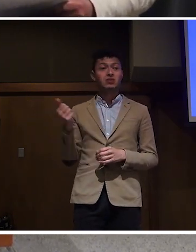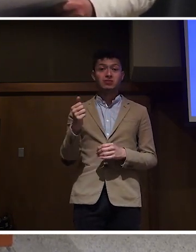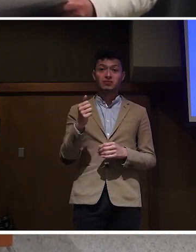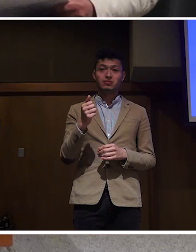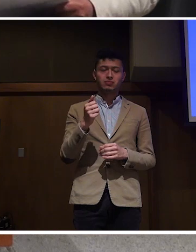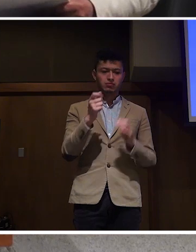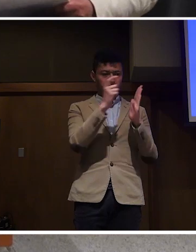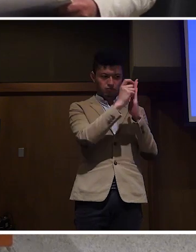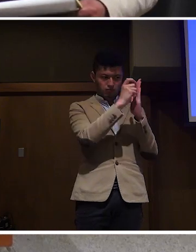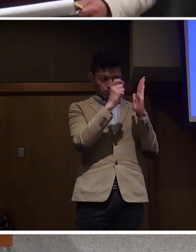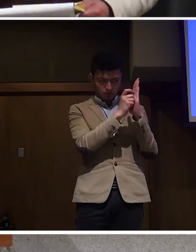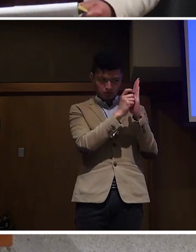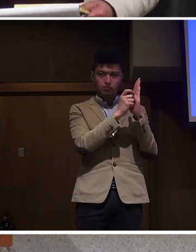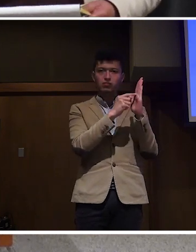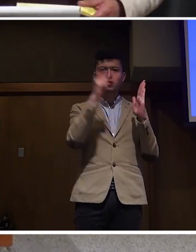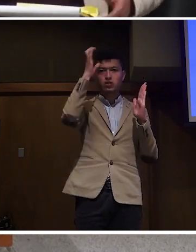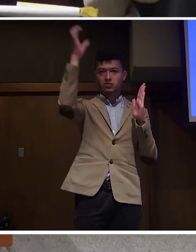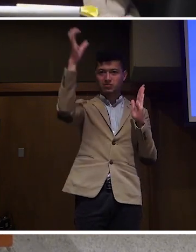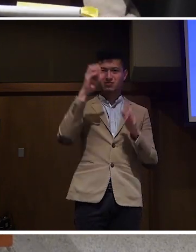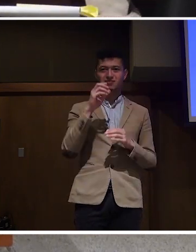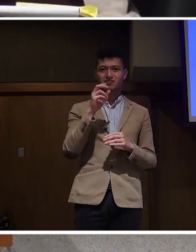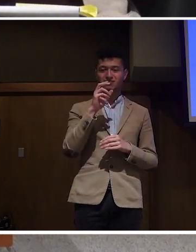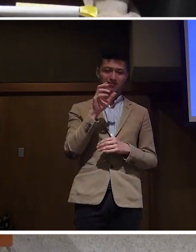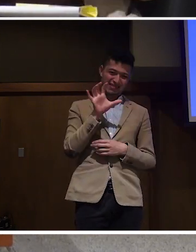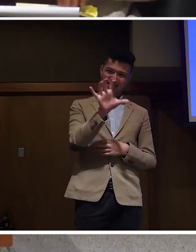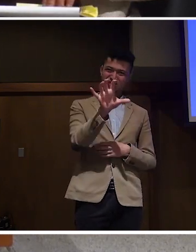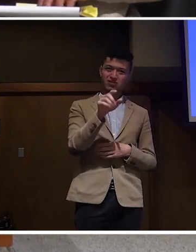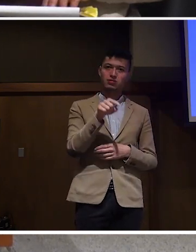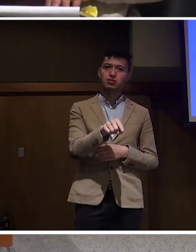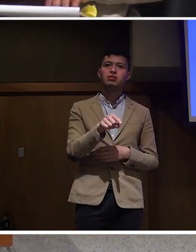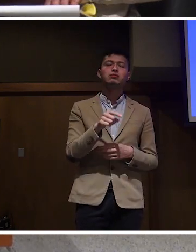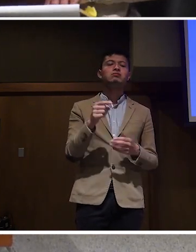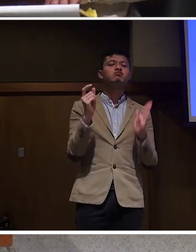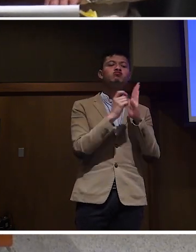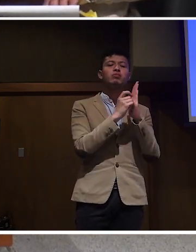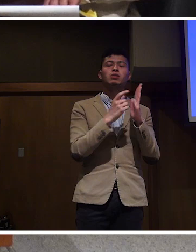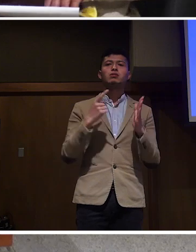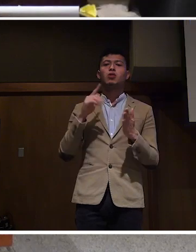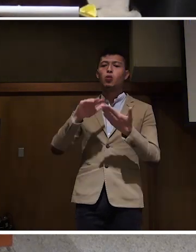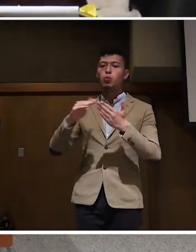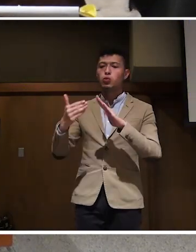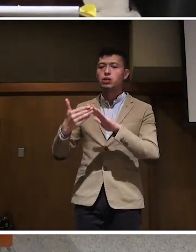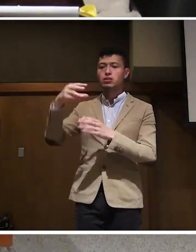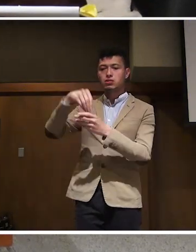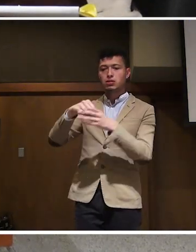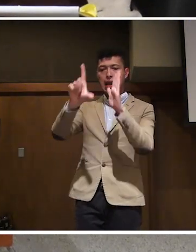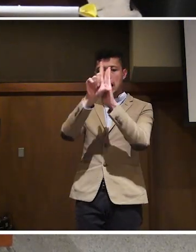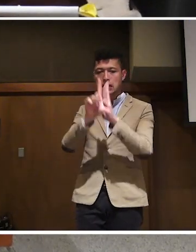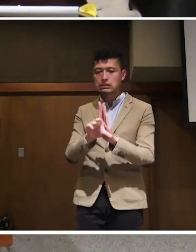usualmente al concepto de nación es una comunidad de leyes e instituciones. Digamos